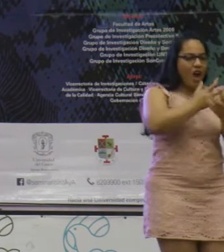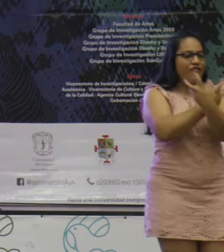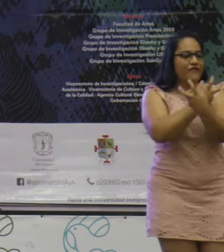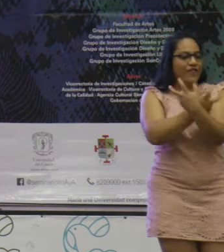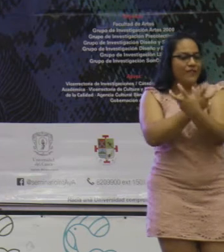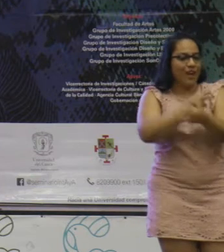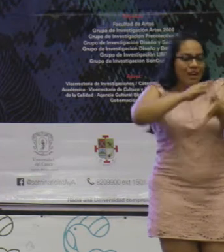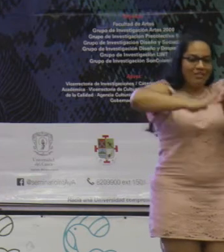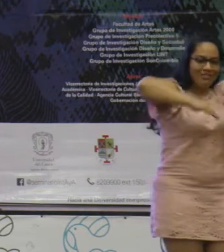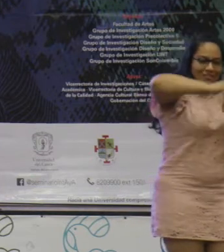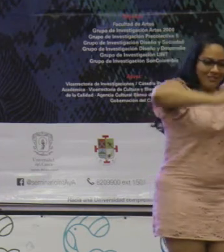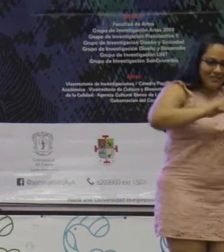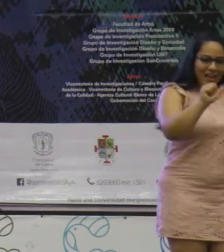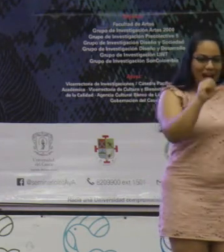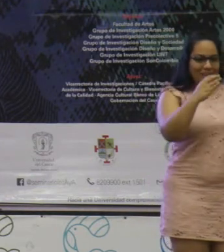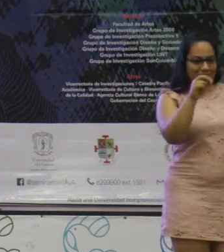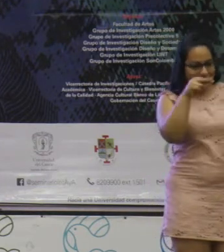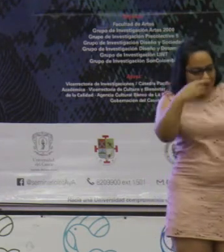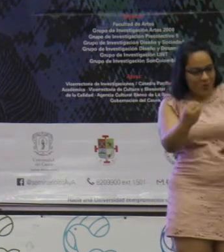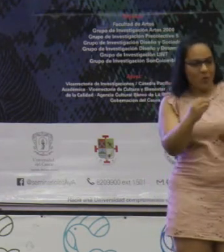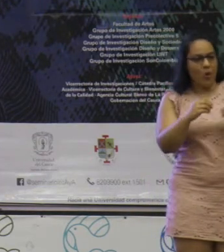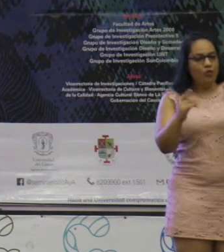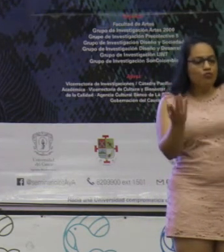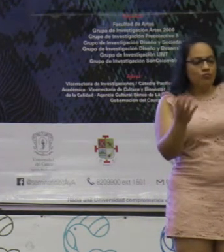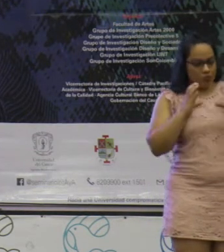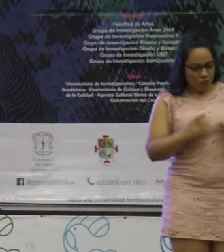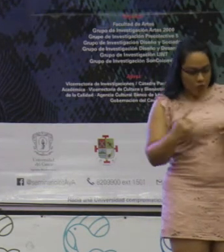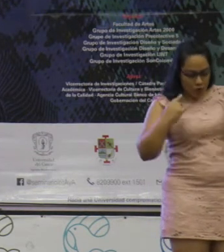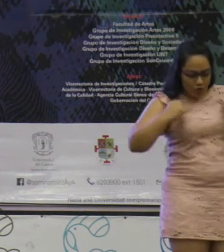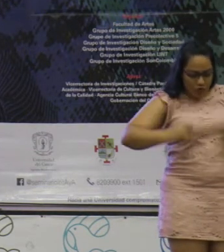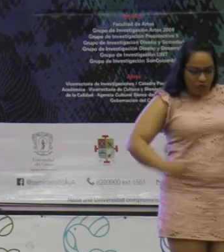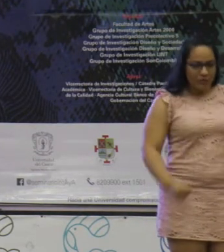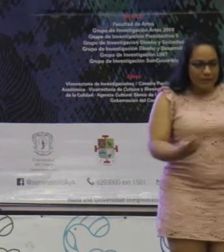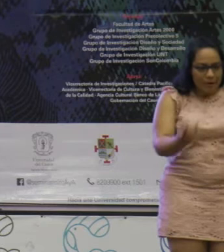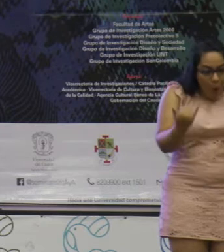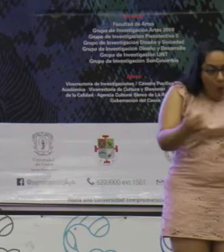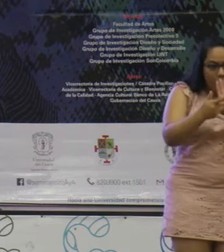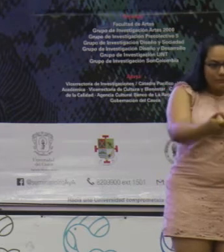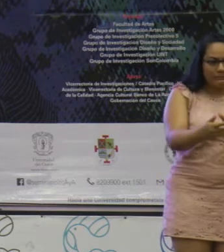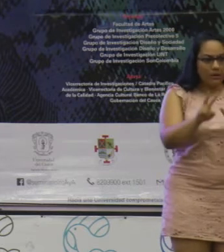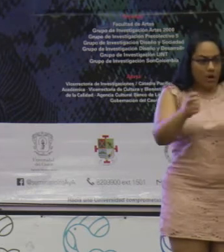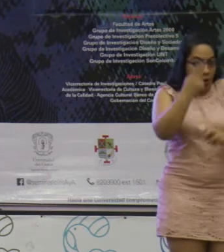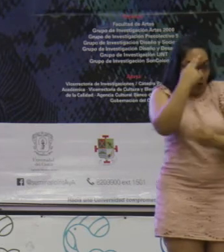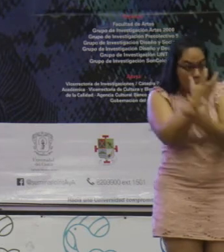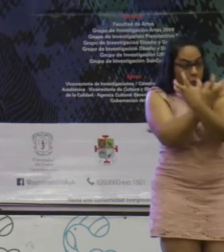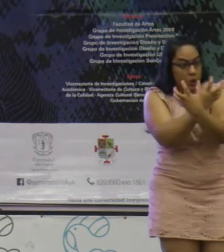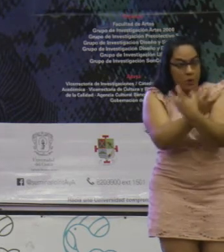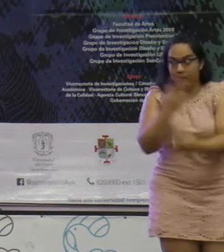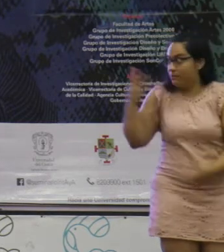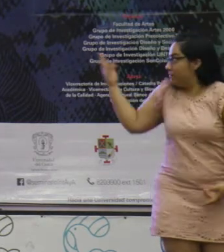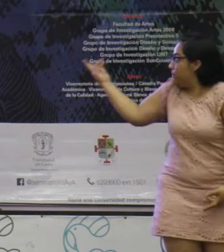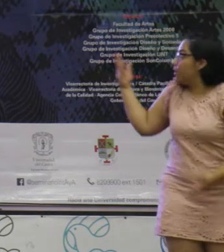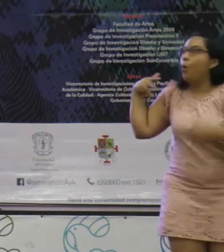El arsénico, por supuesto, como pasó con los rayos X, ese caso no alcanzamos a revisarlo hoy, pues altamente tóxico. Imagínense esta gente